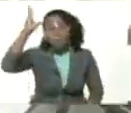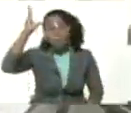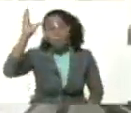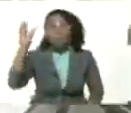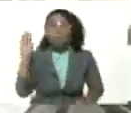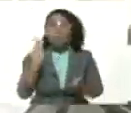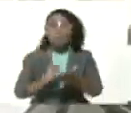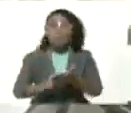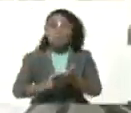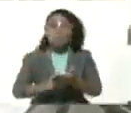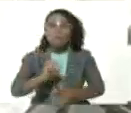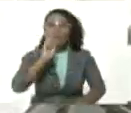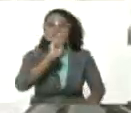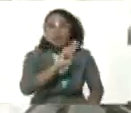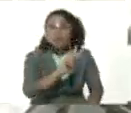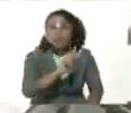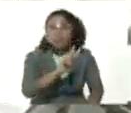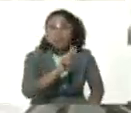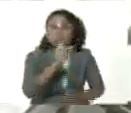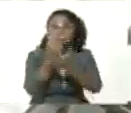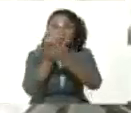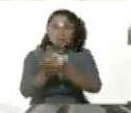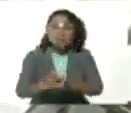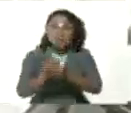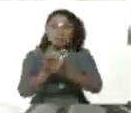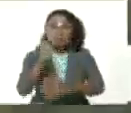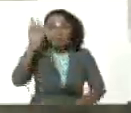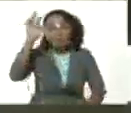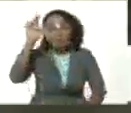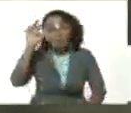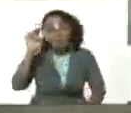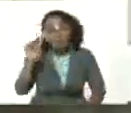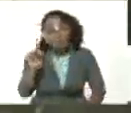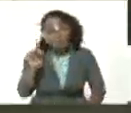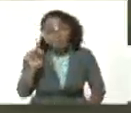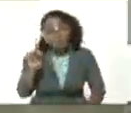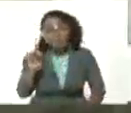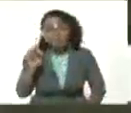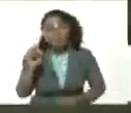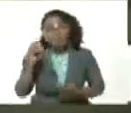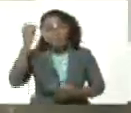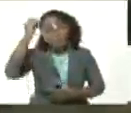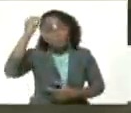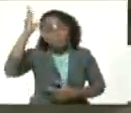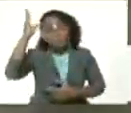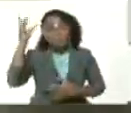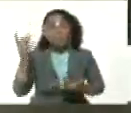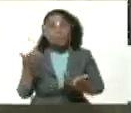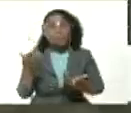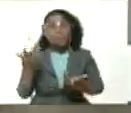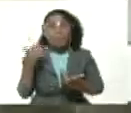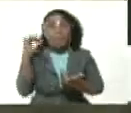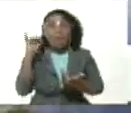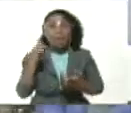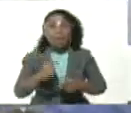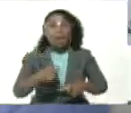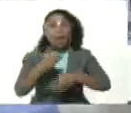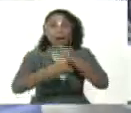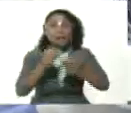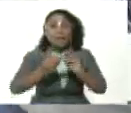instalada de 200 toneladas día y con un potencial a poder explotar